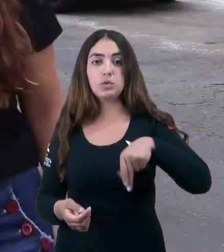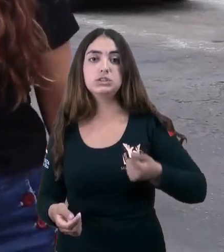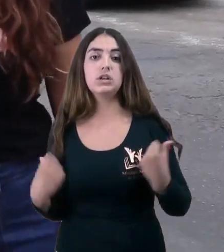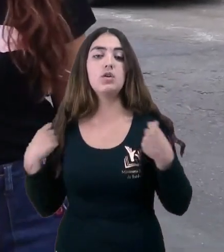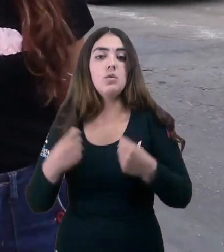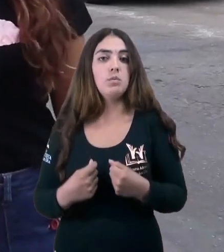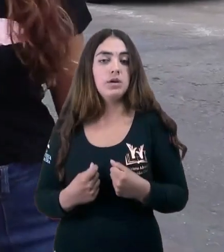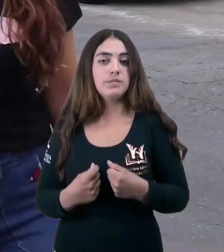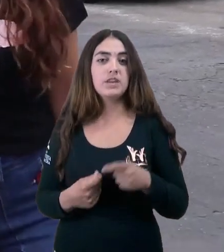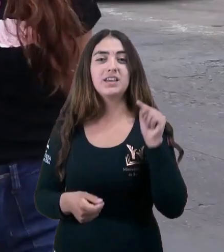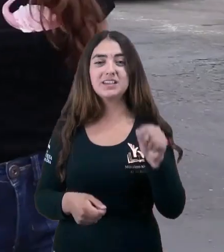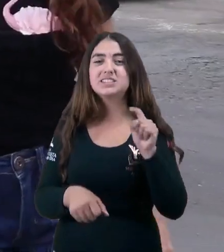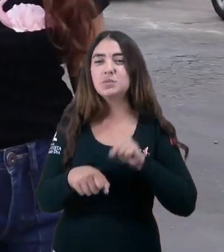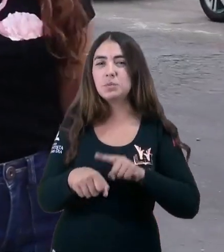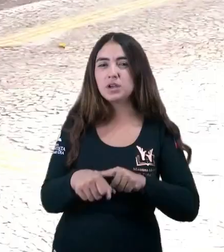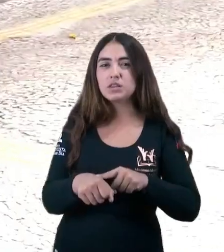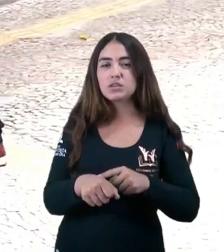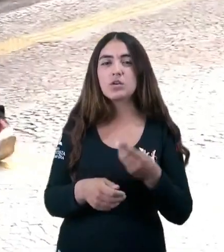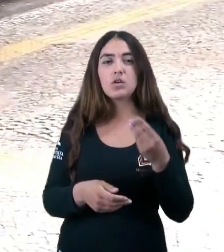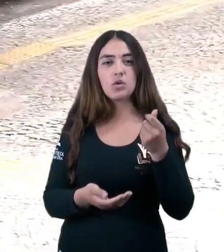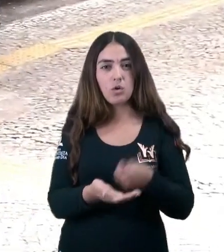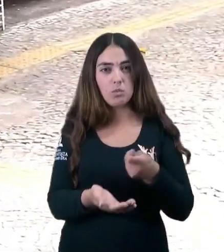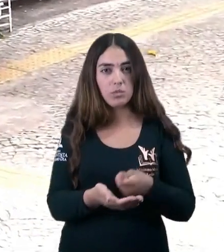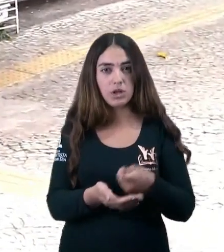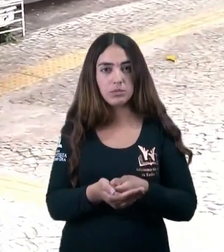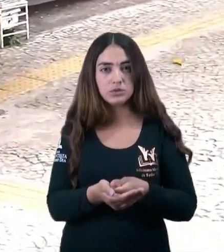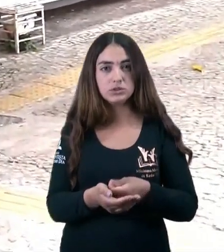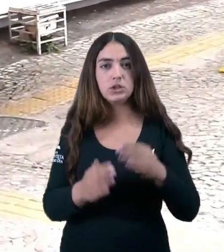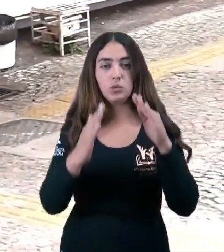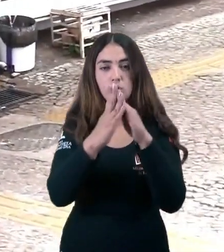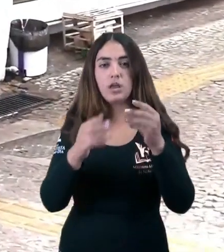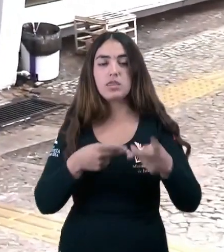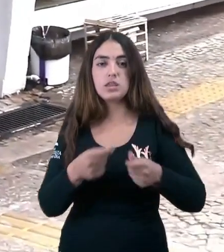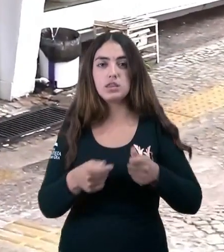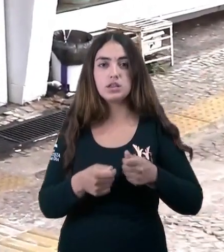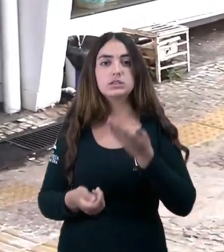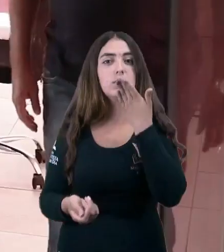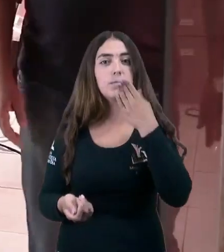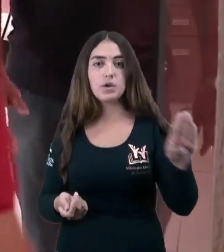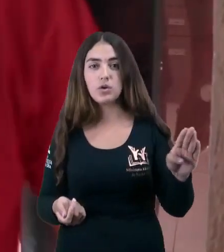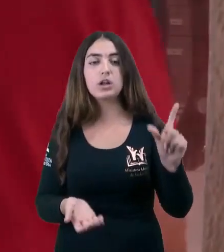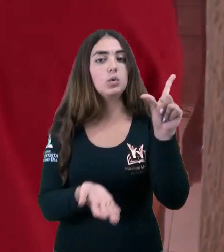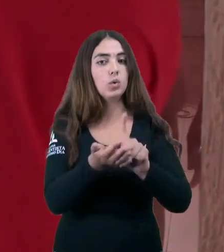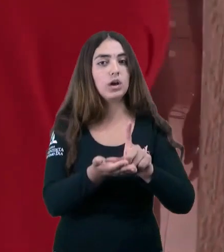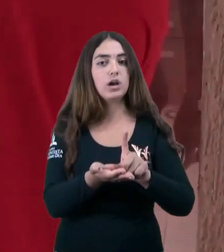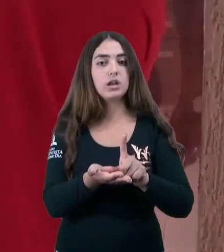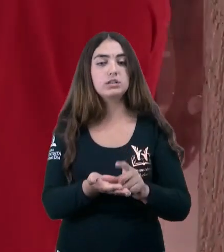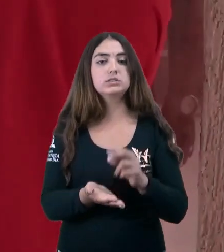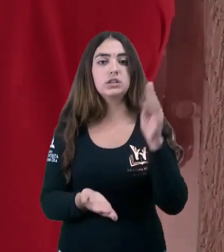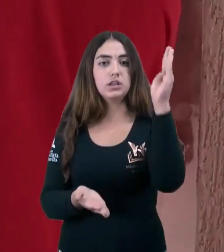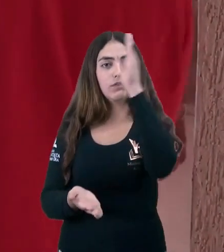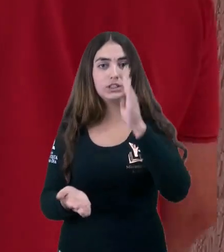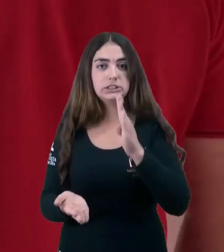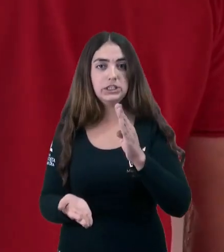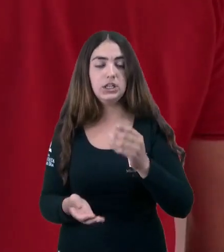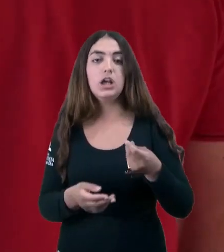Y en ese momento decidimos invertir en una tienda dentro de uno de los principales centros comerciales de la región. Al hablar de